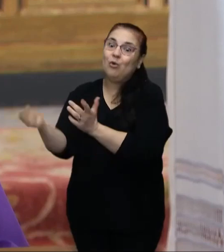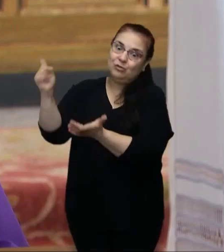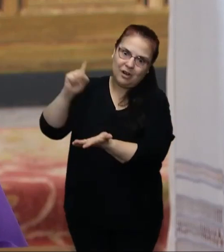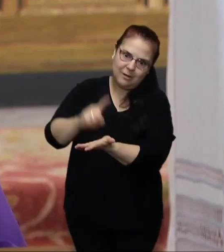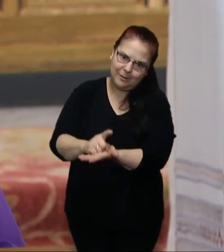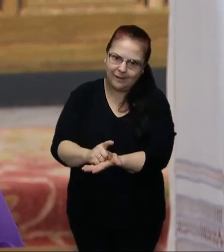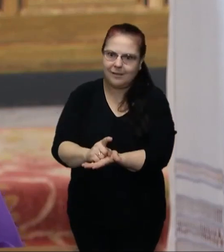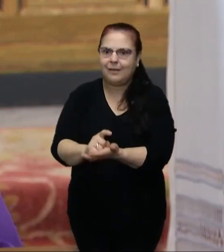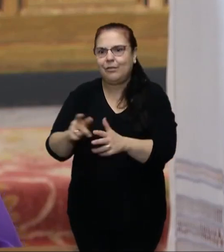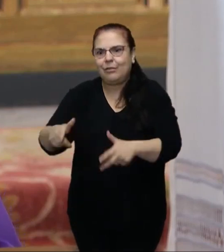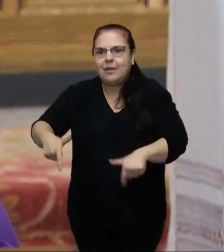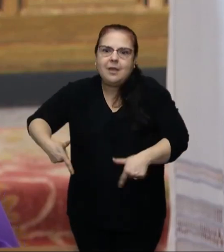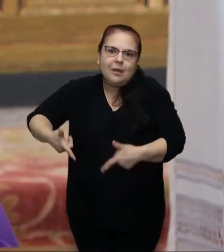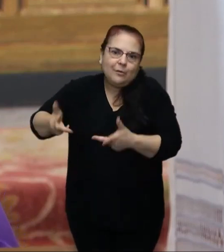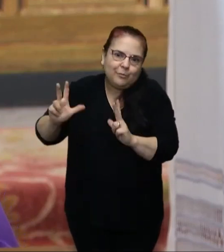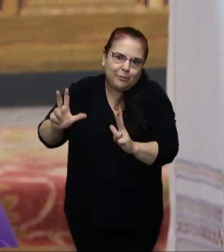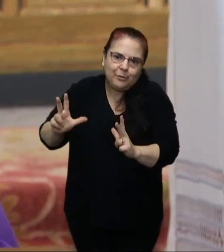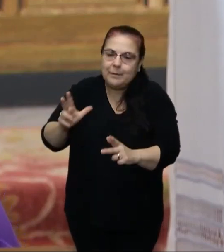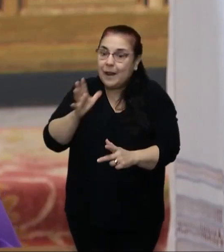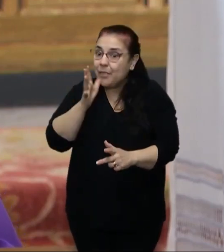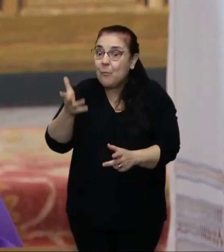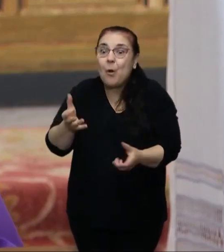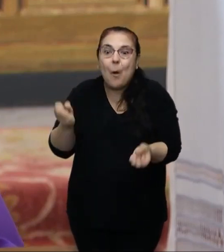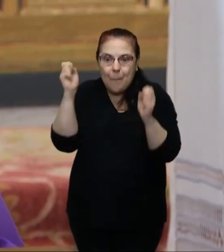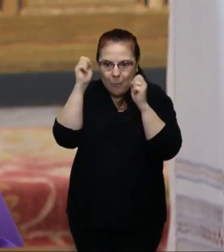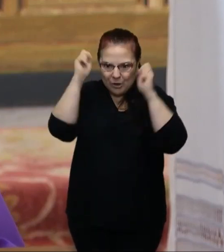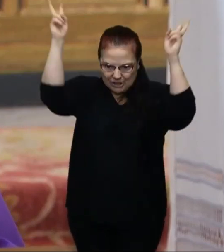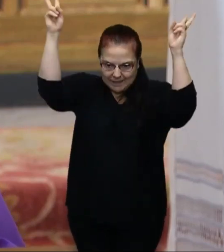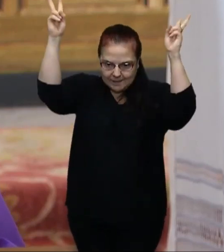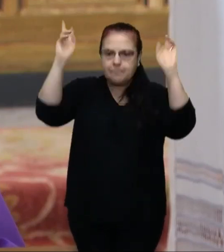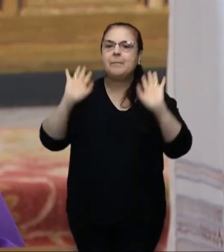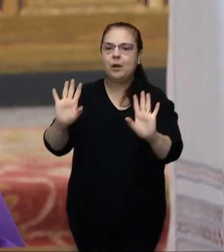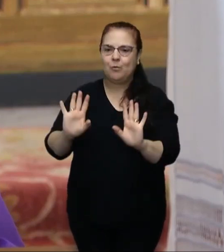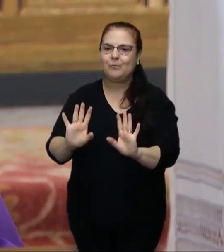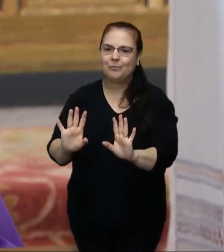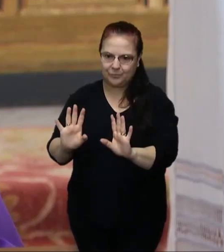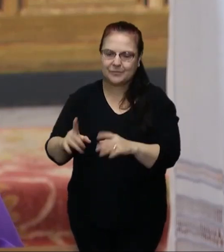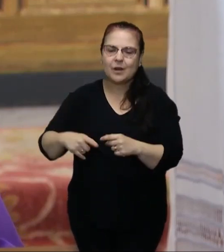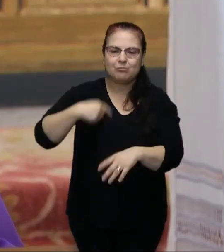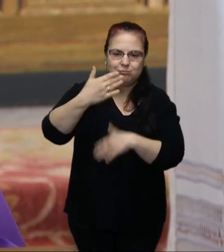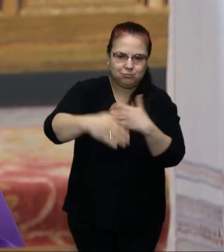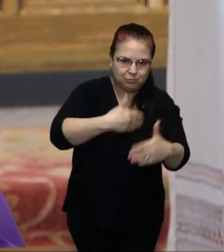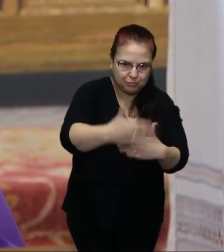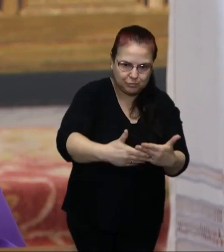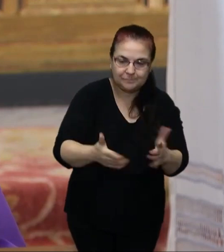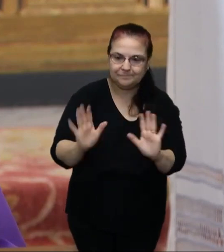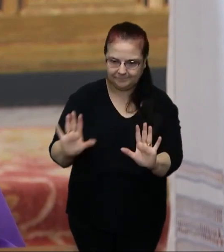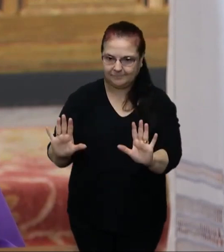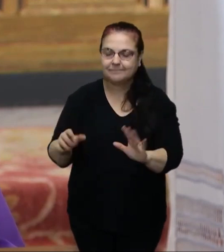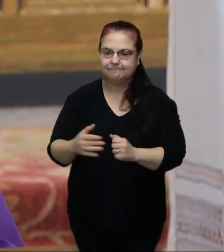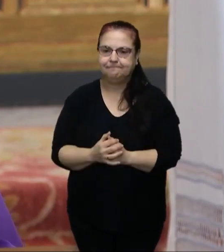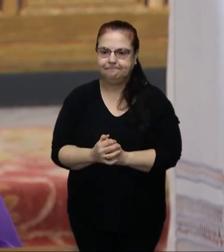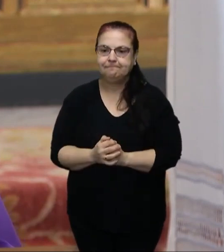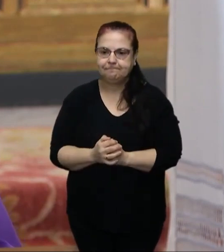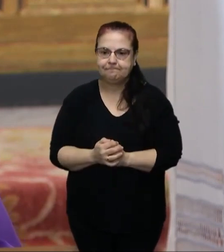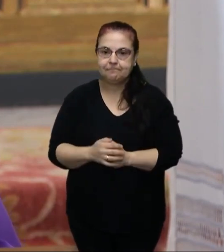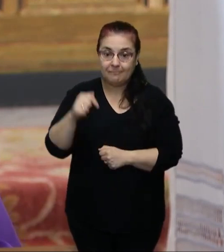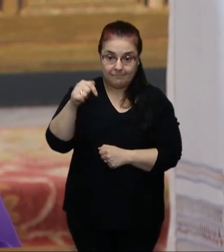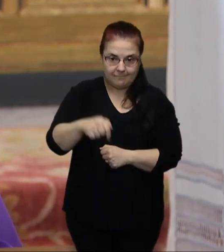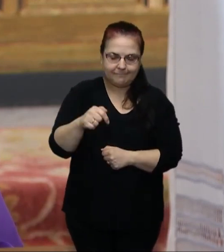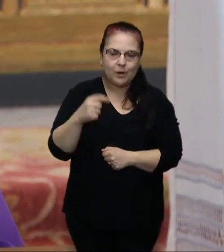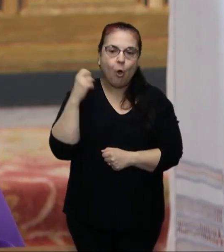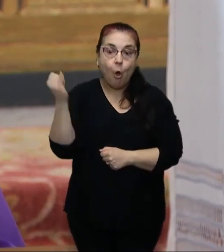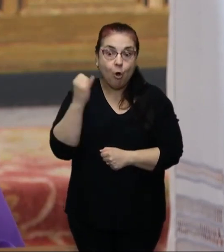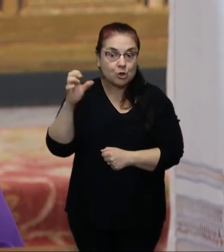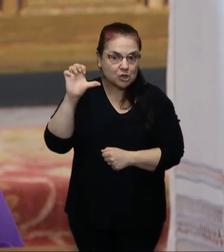vendrá la liberación por parte de Moisés. Pero eso ya es lo que va a ocurrir después. Pero en concreto, el caso de